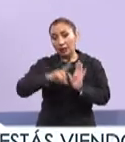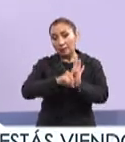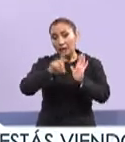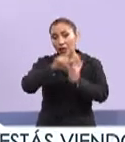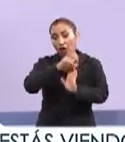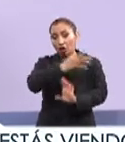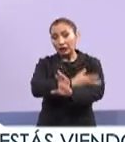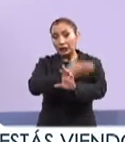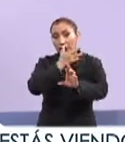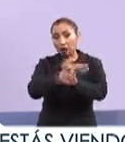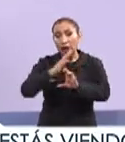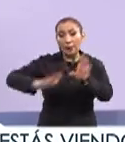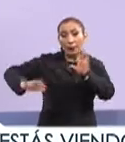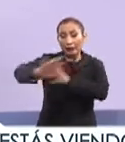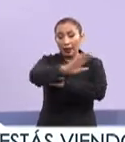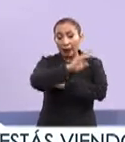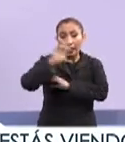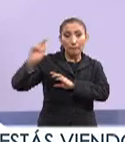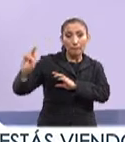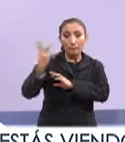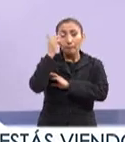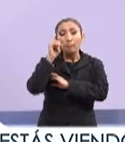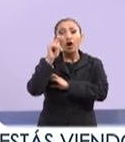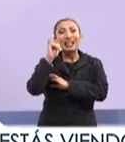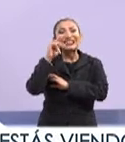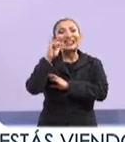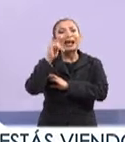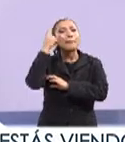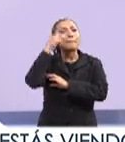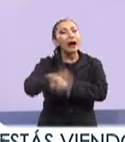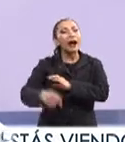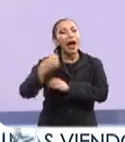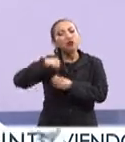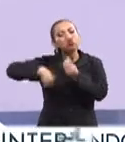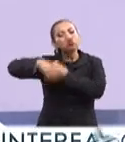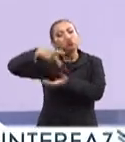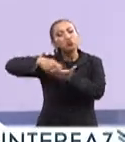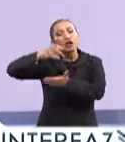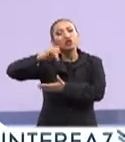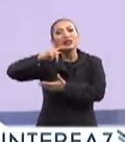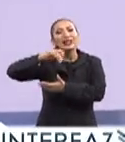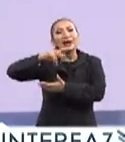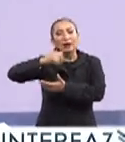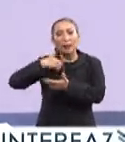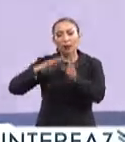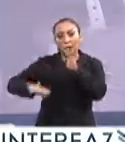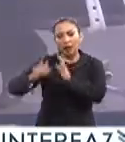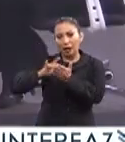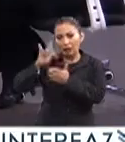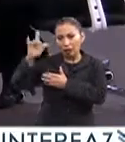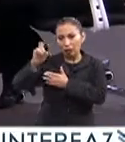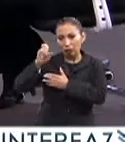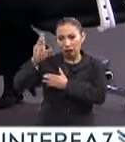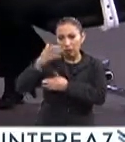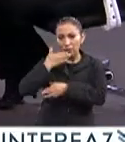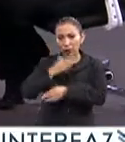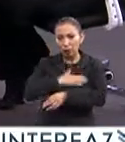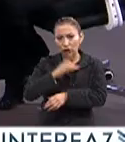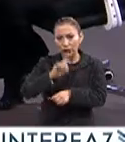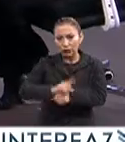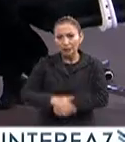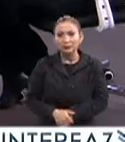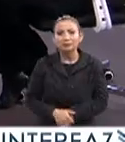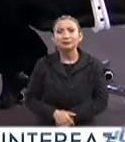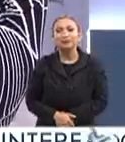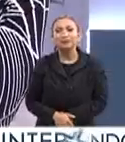la Coordinación Ambiental Politécnica para la Sustentabilidad. Doctora bióloga, gracias por estar con nosotros. Muy buenos días.